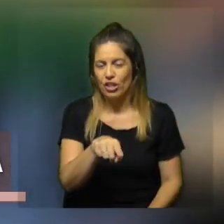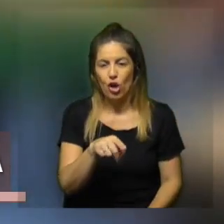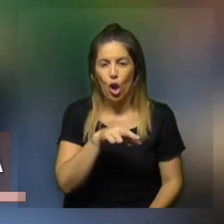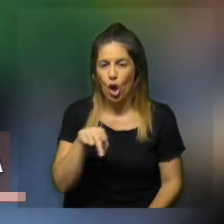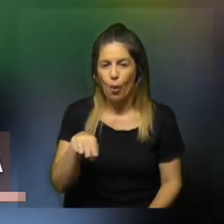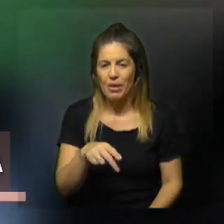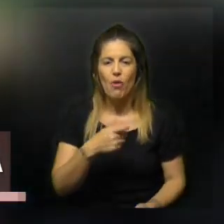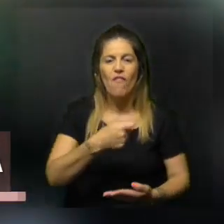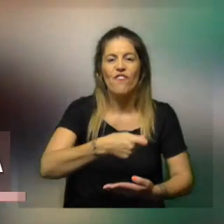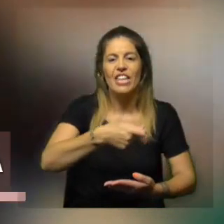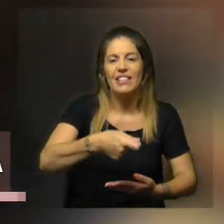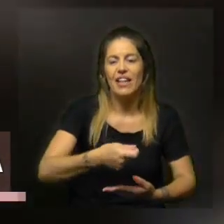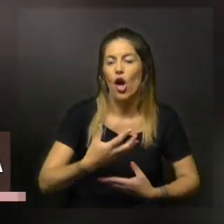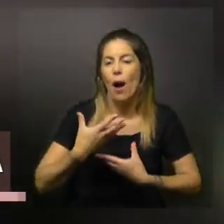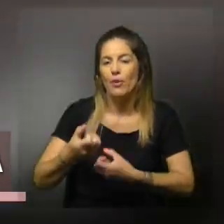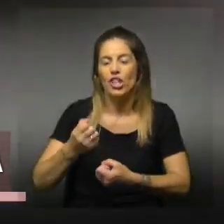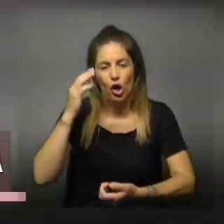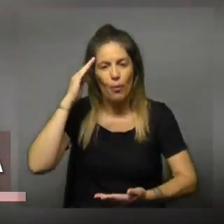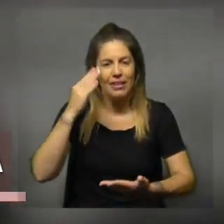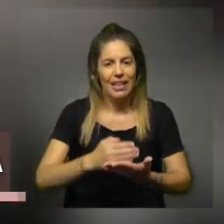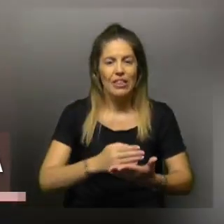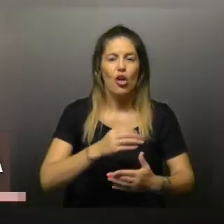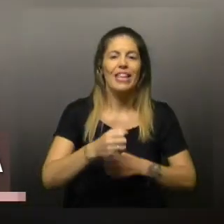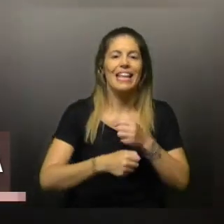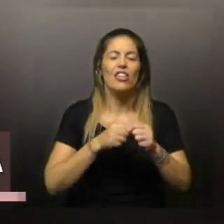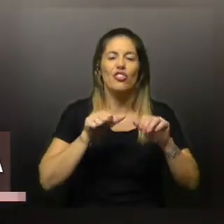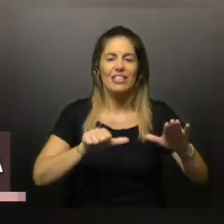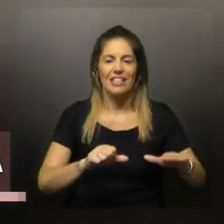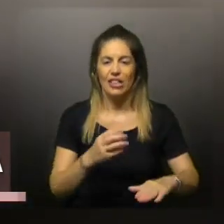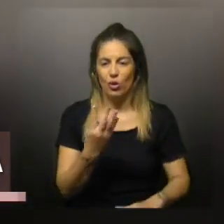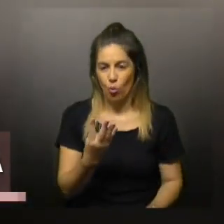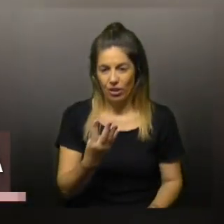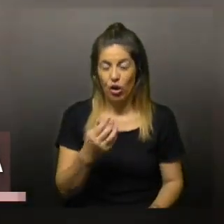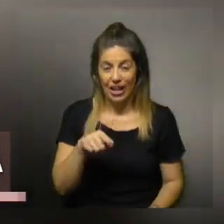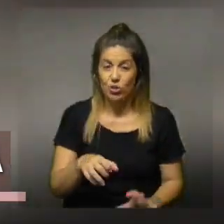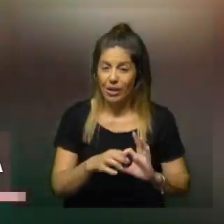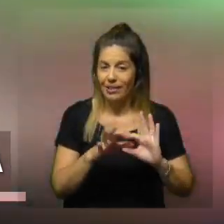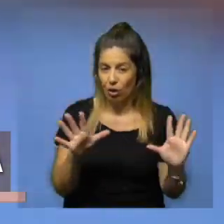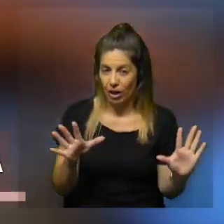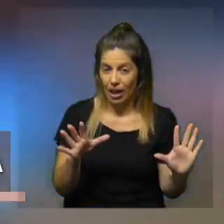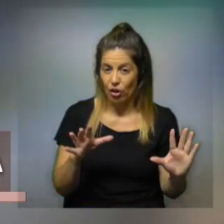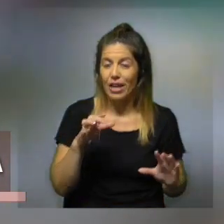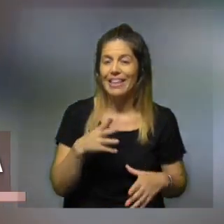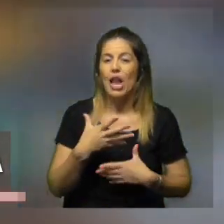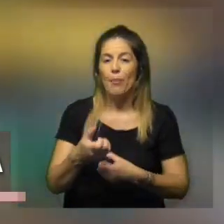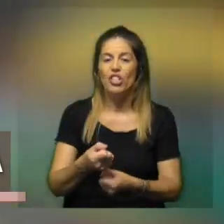que financiaron y apoyaron el golpe de Estado del 64, o sea, hay que tenerlo claro, están apoyando en este momento este tipo